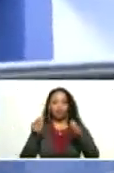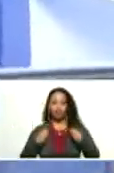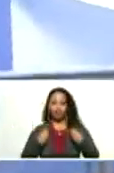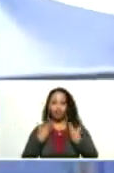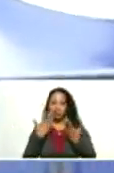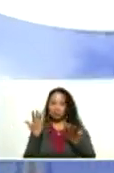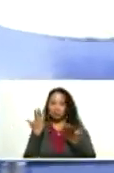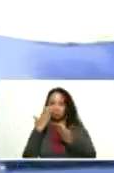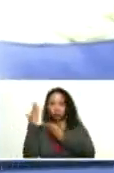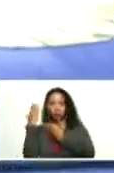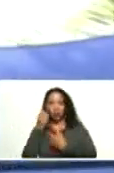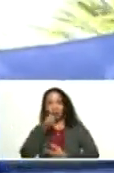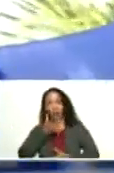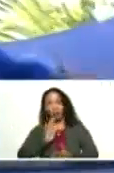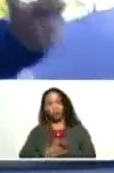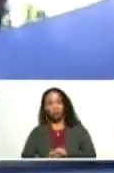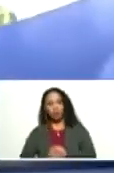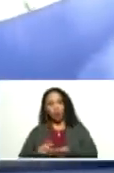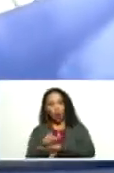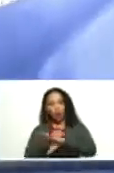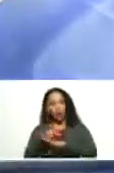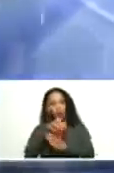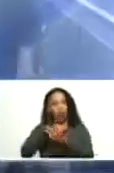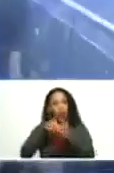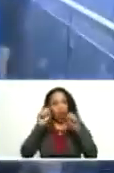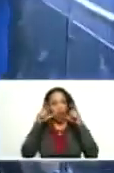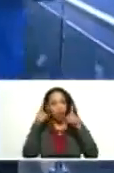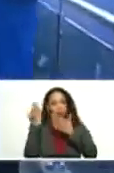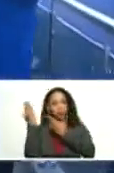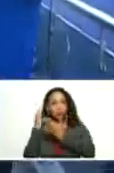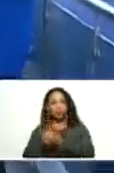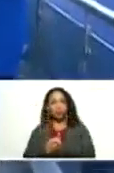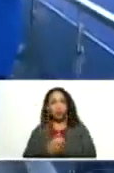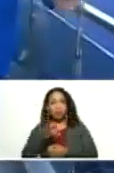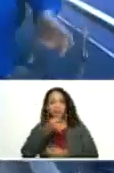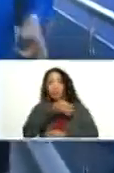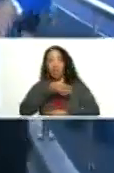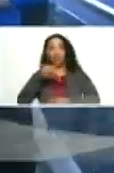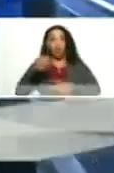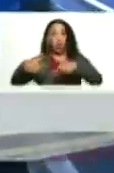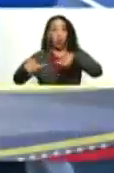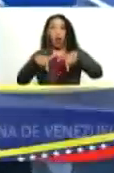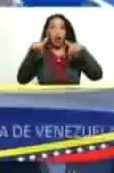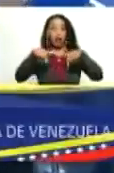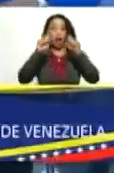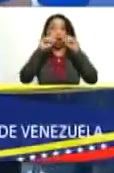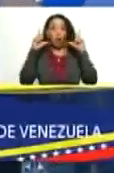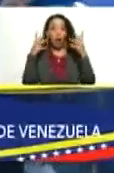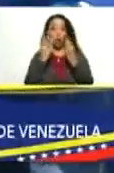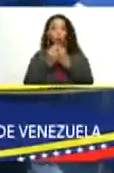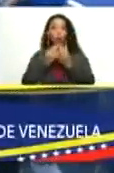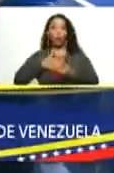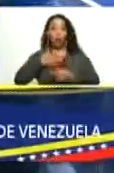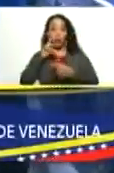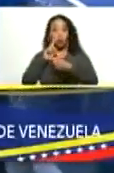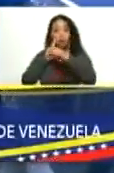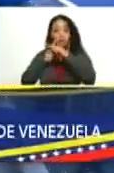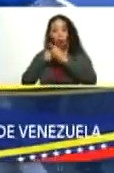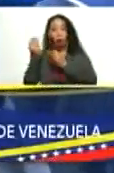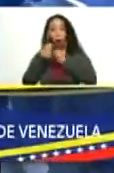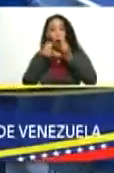Bueno, Terán, maravillosos espacios para que desde La Guaira y con La Guaira redescubramos la